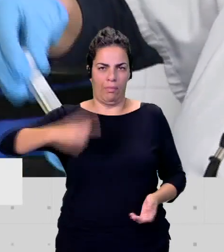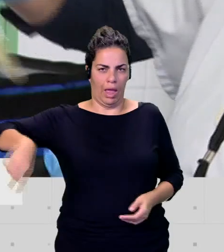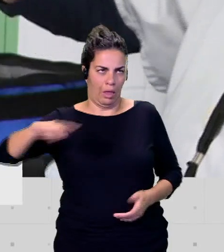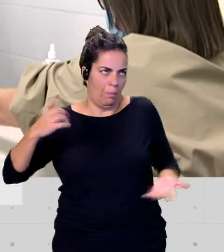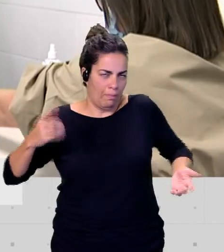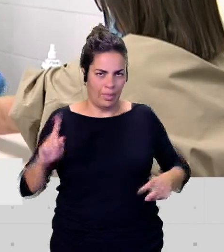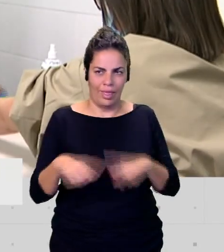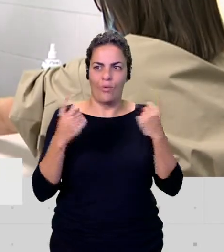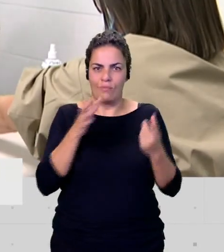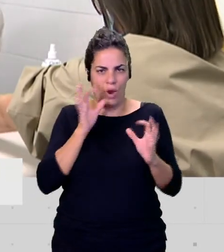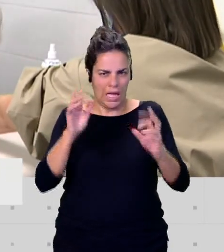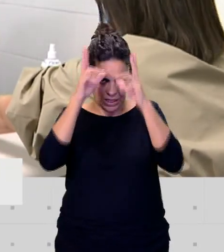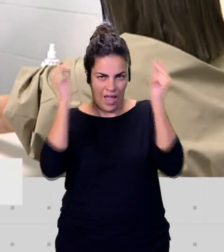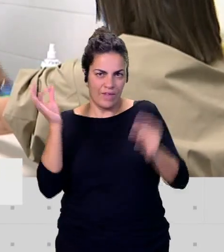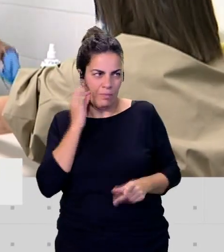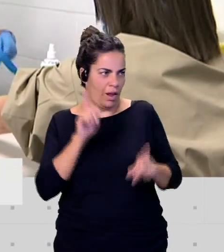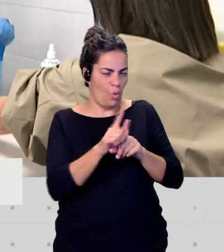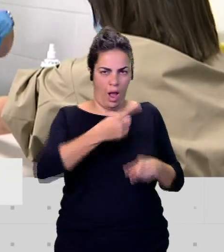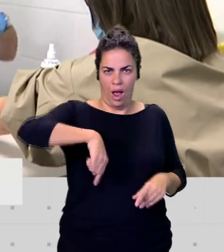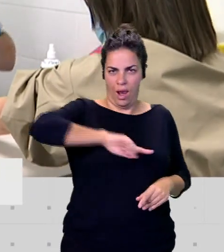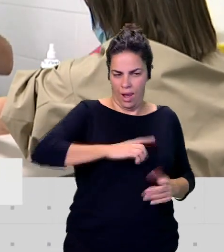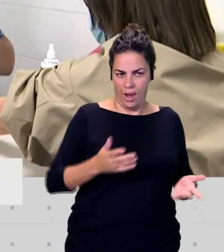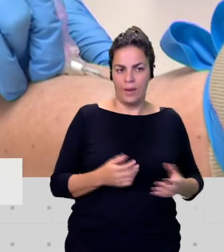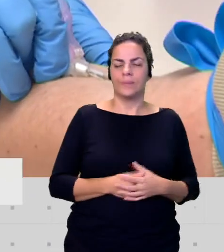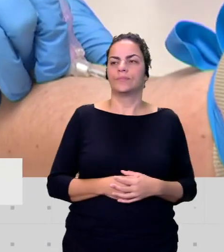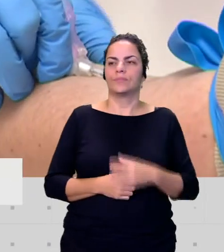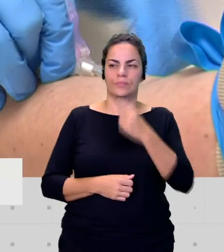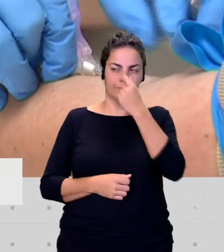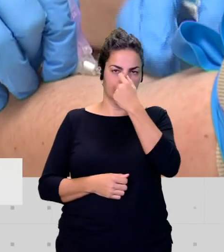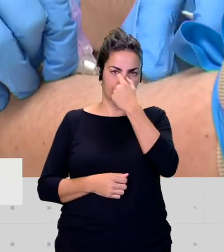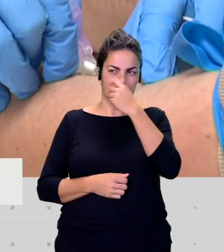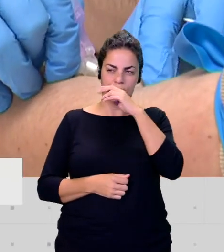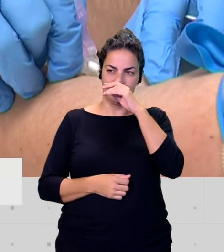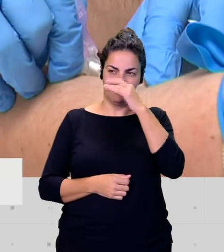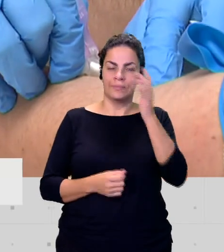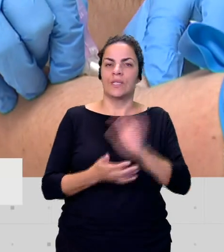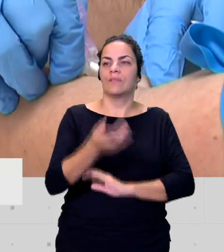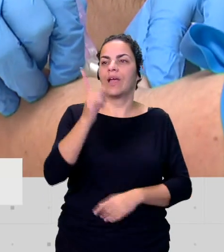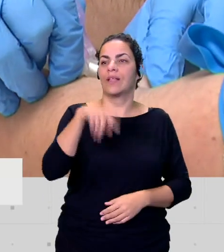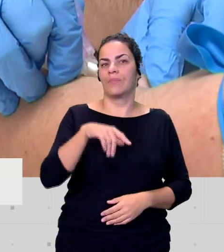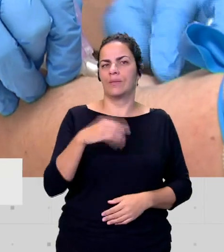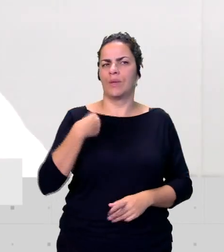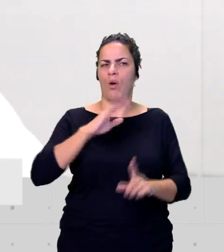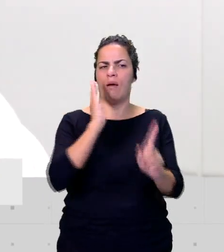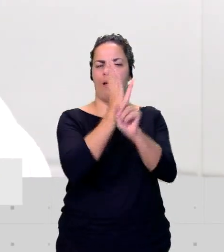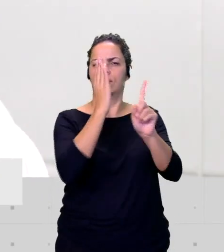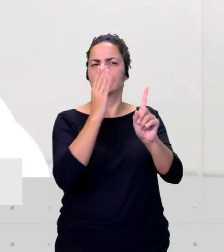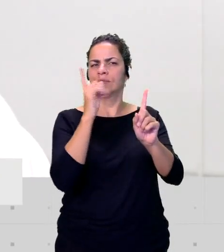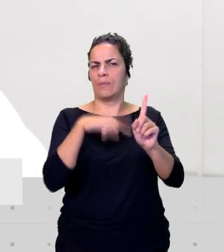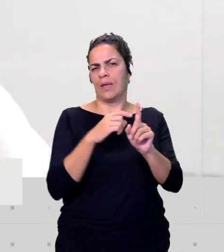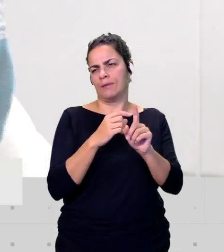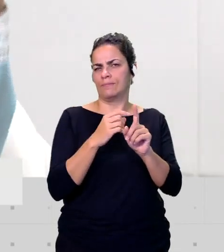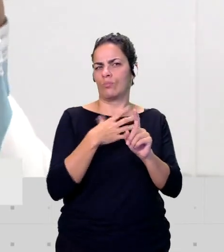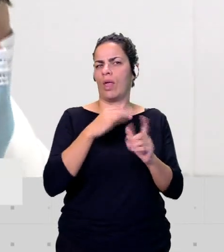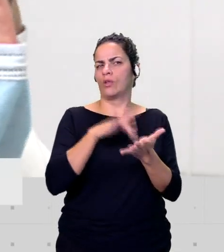ellos son enfermeras, igual que nosotros. ¿Hay un componente de género, por tanto, también añadido en estas agresiones? Hombre, siempre